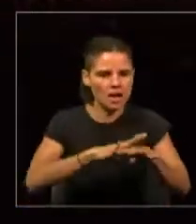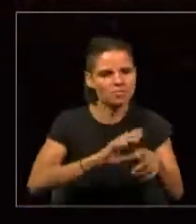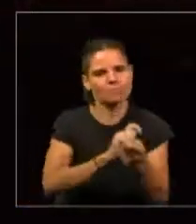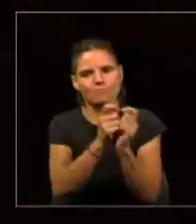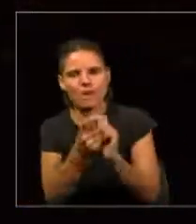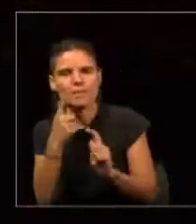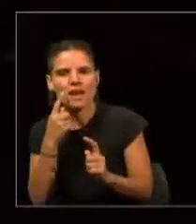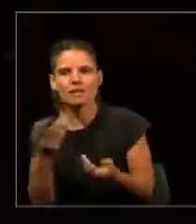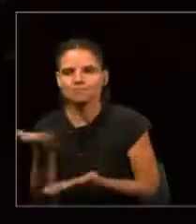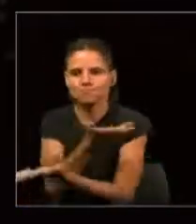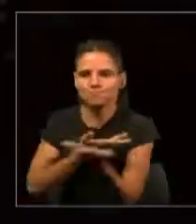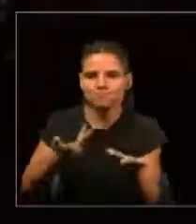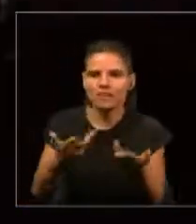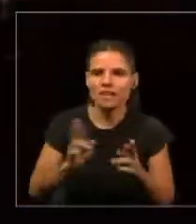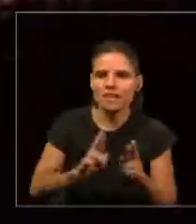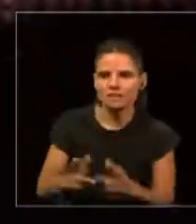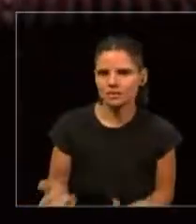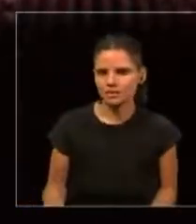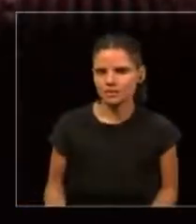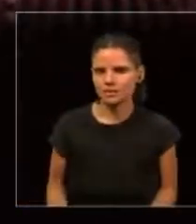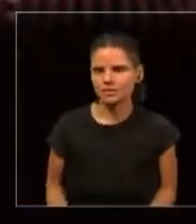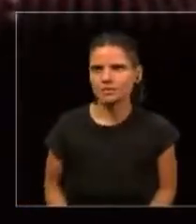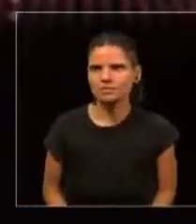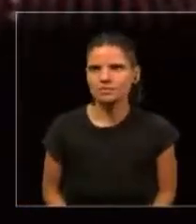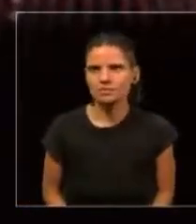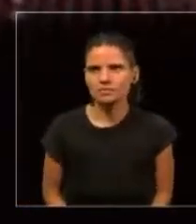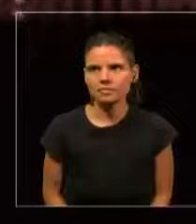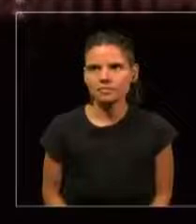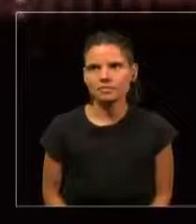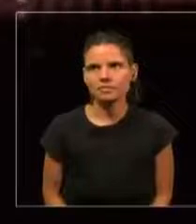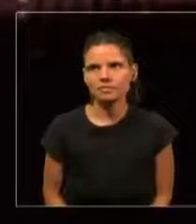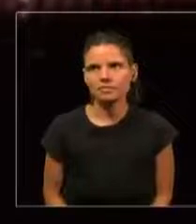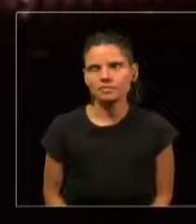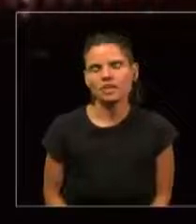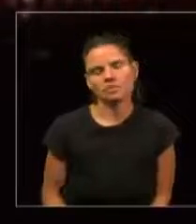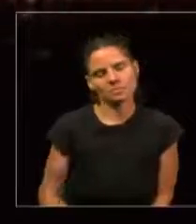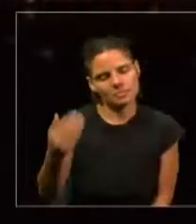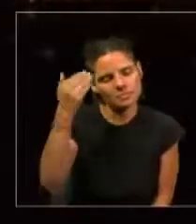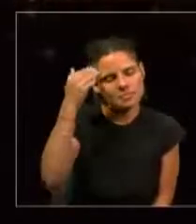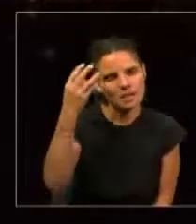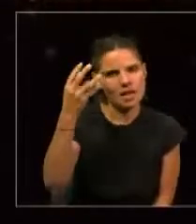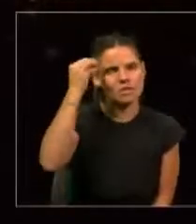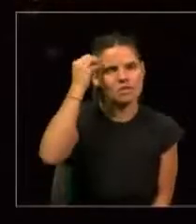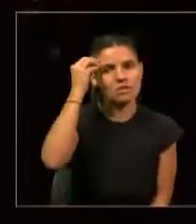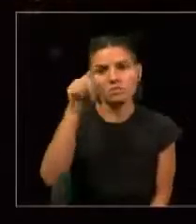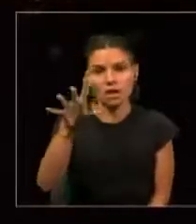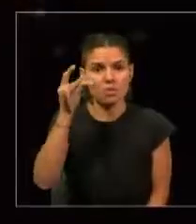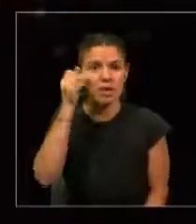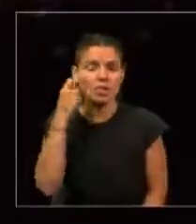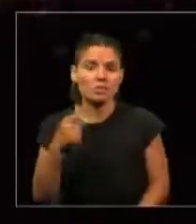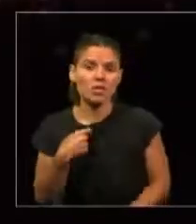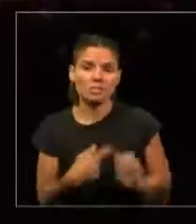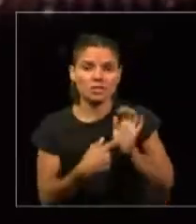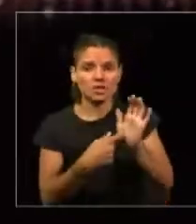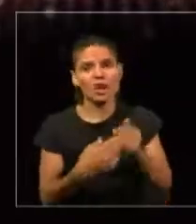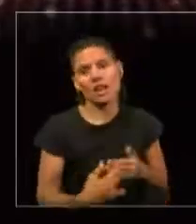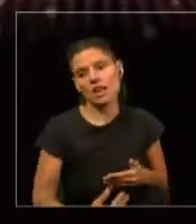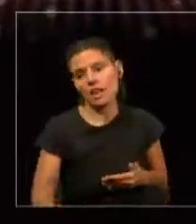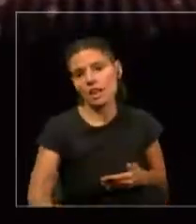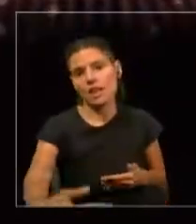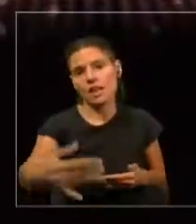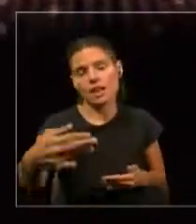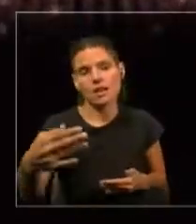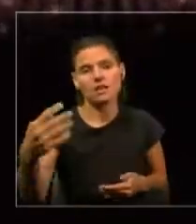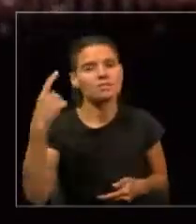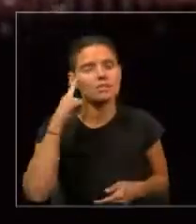colectivas. No me olvido. Bueno, se dan cuenta que podría haber durado mucho más mi presentación, pero el ejercicio me impone